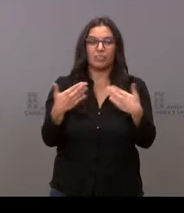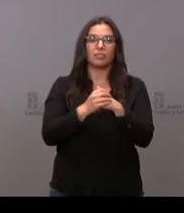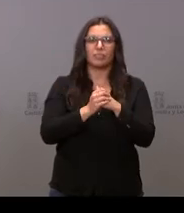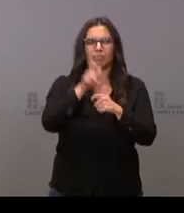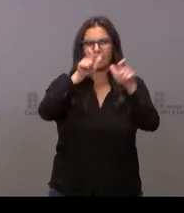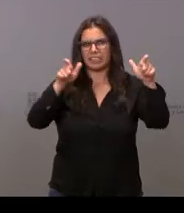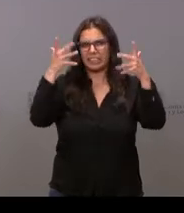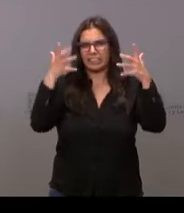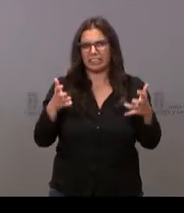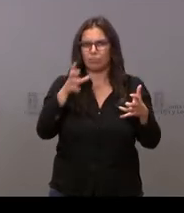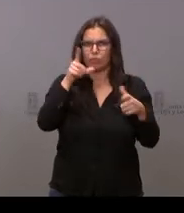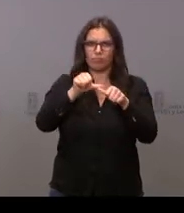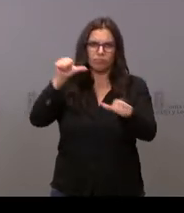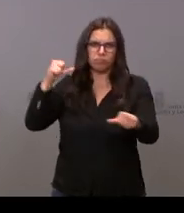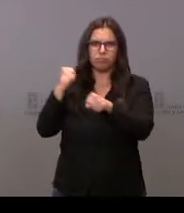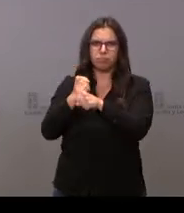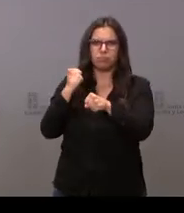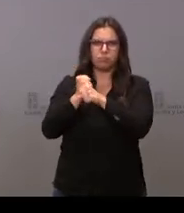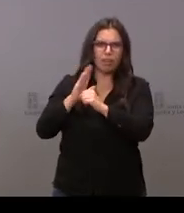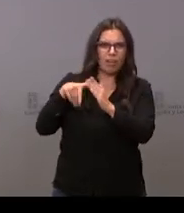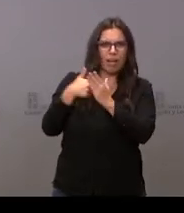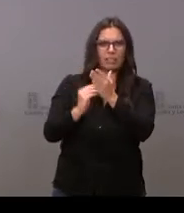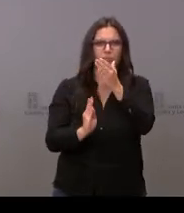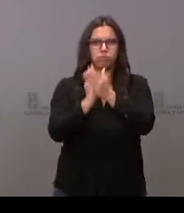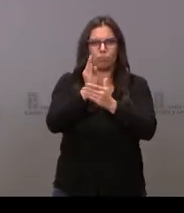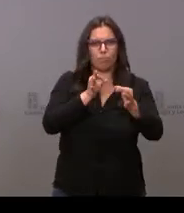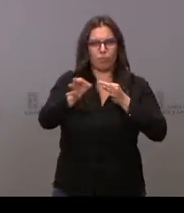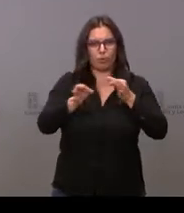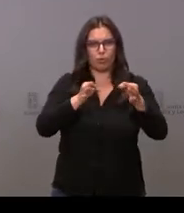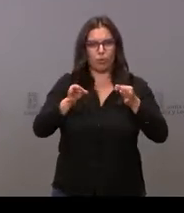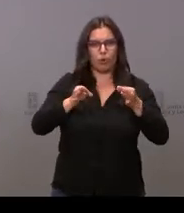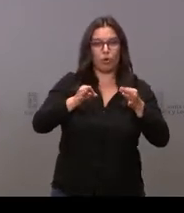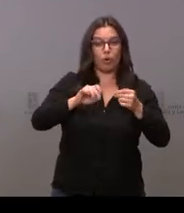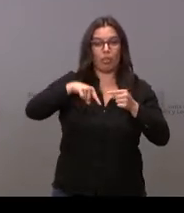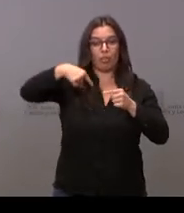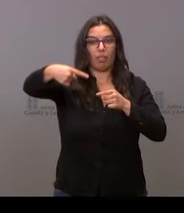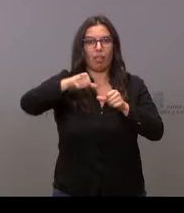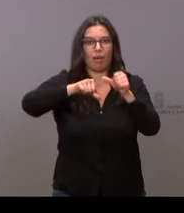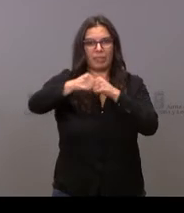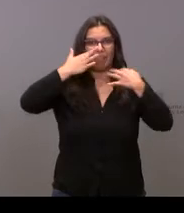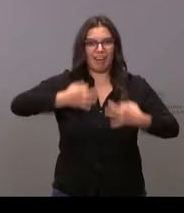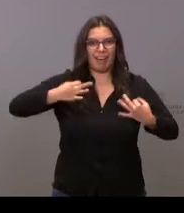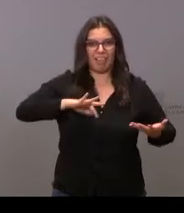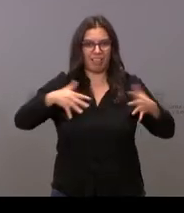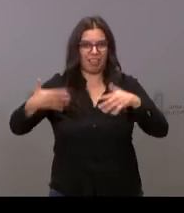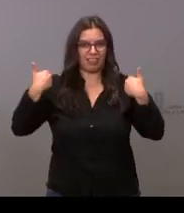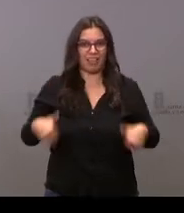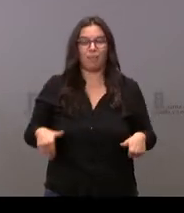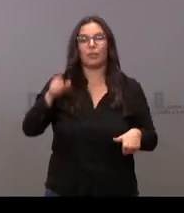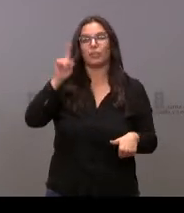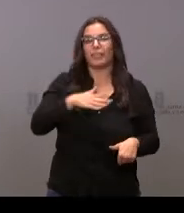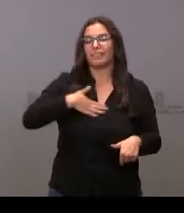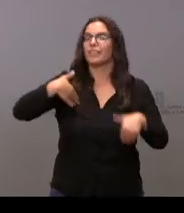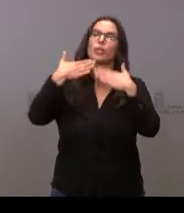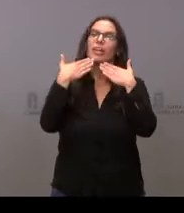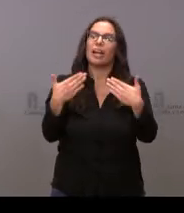que ha trabajado para que este protocolo y todas las actuaciones posteriores sean una realidad pero quiero dar las gracias